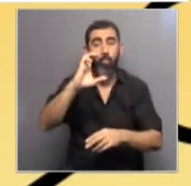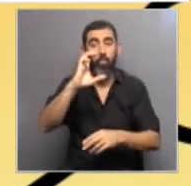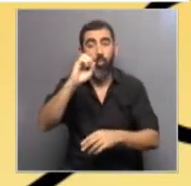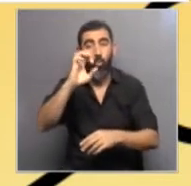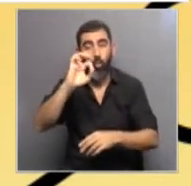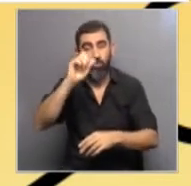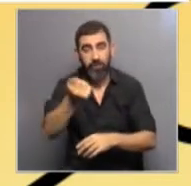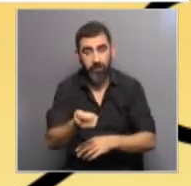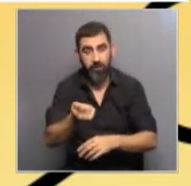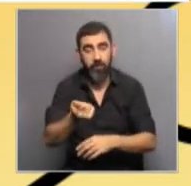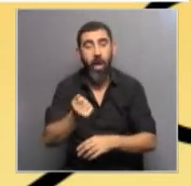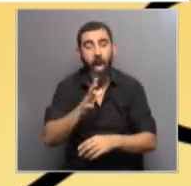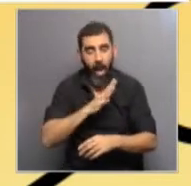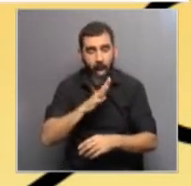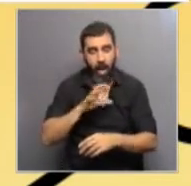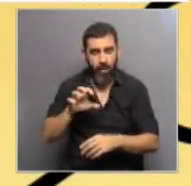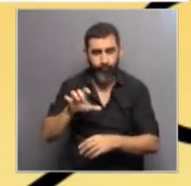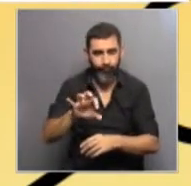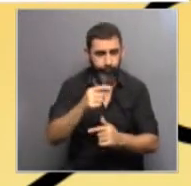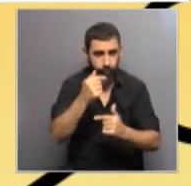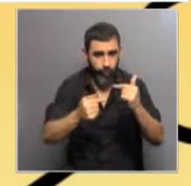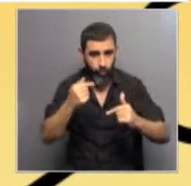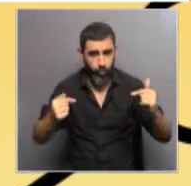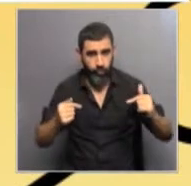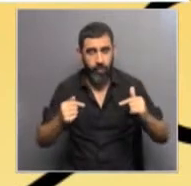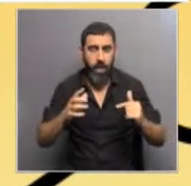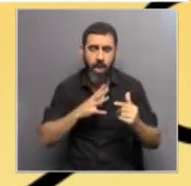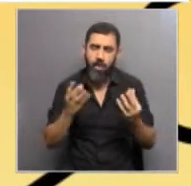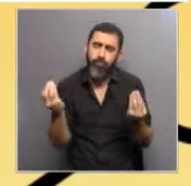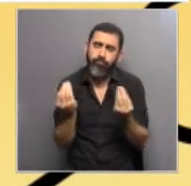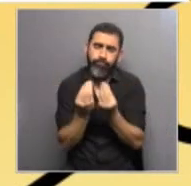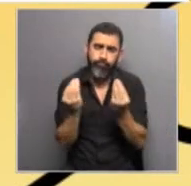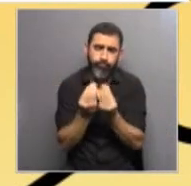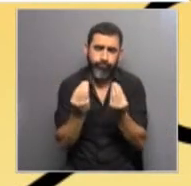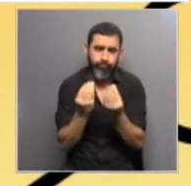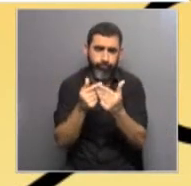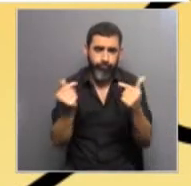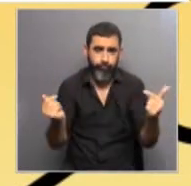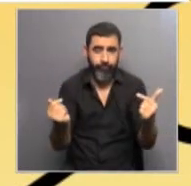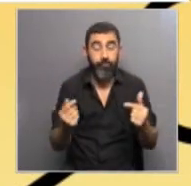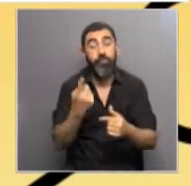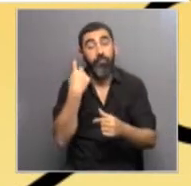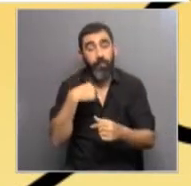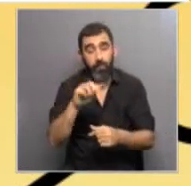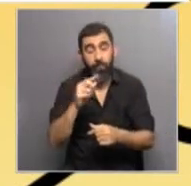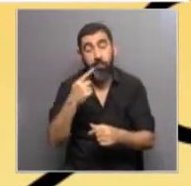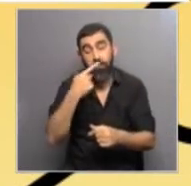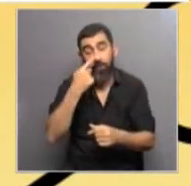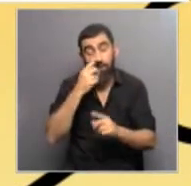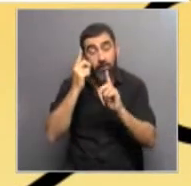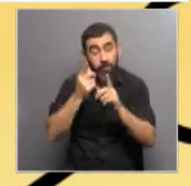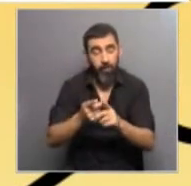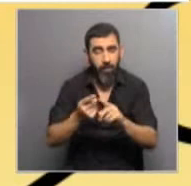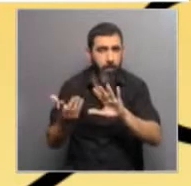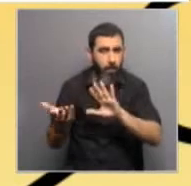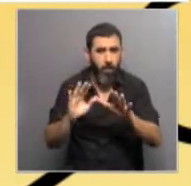colonizadas por microorganismos que son verdaderas selvas microbianas. Entonces, lo que es interesante, y hace